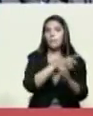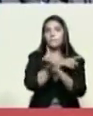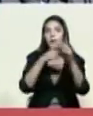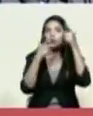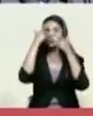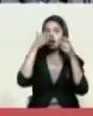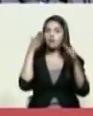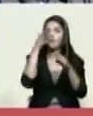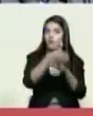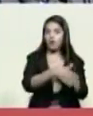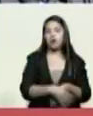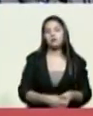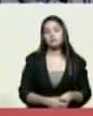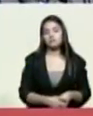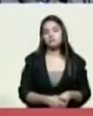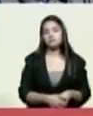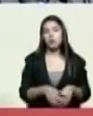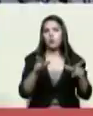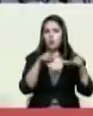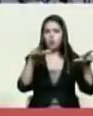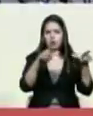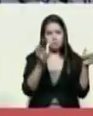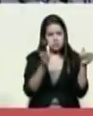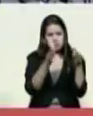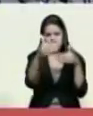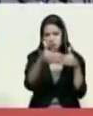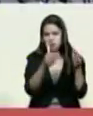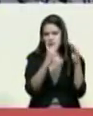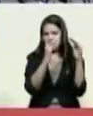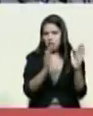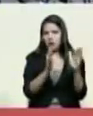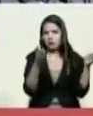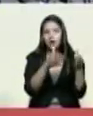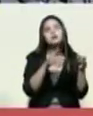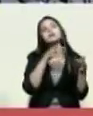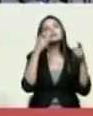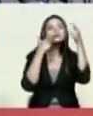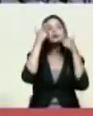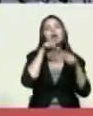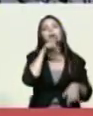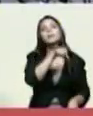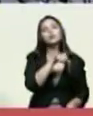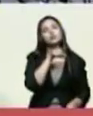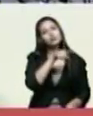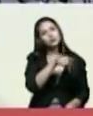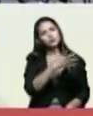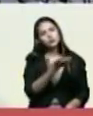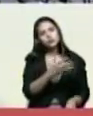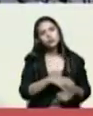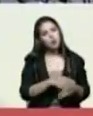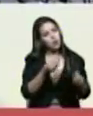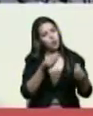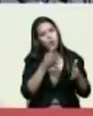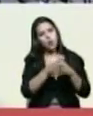fue a una pequeña finca que él tenía. Mi comandante Chávez le preguntó: mira, Juan, ¿y